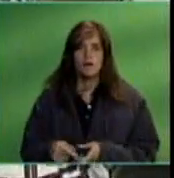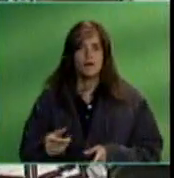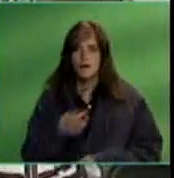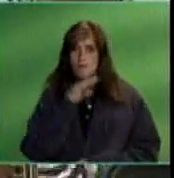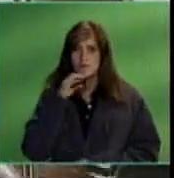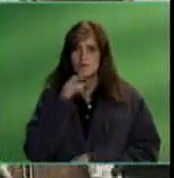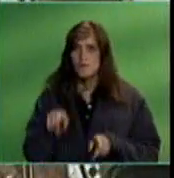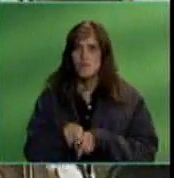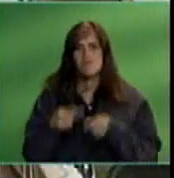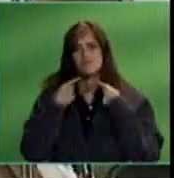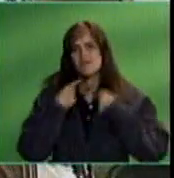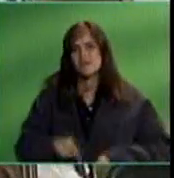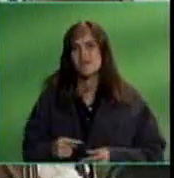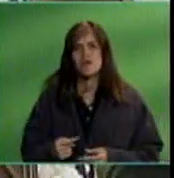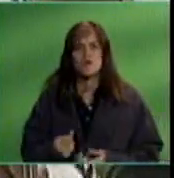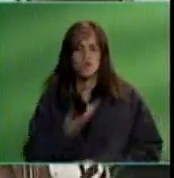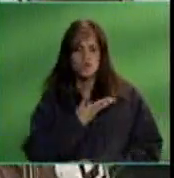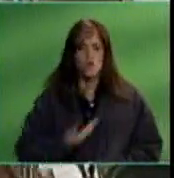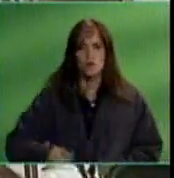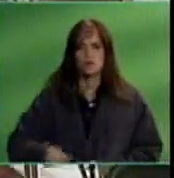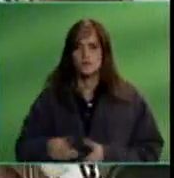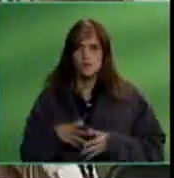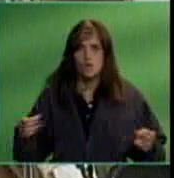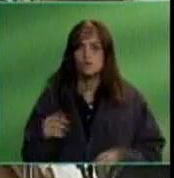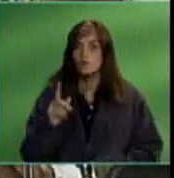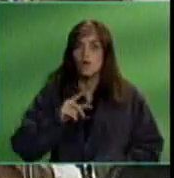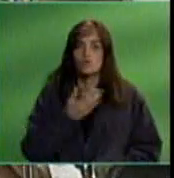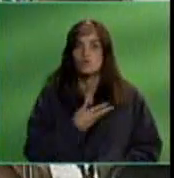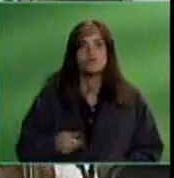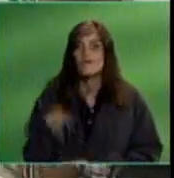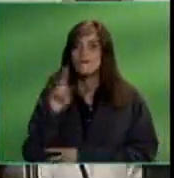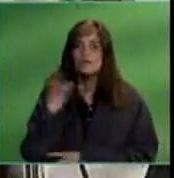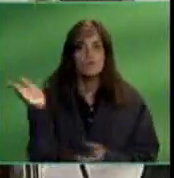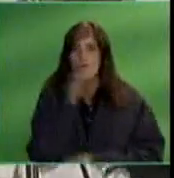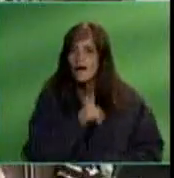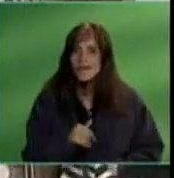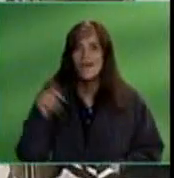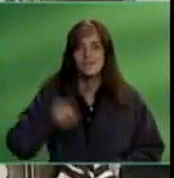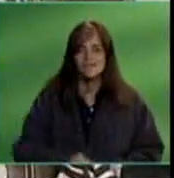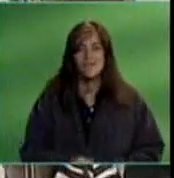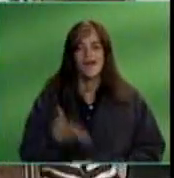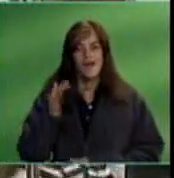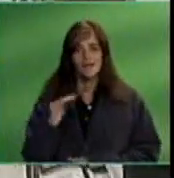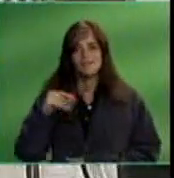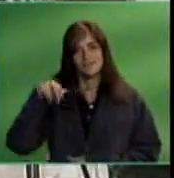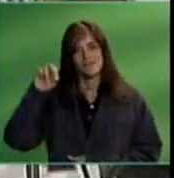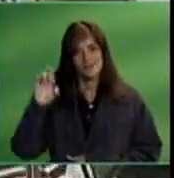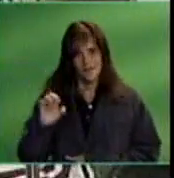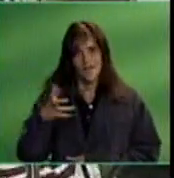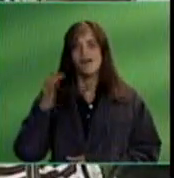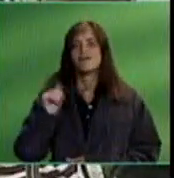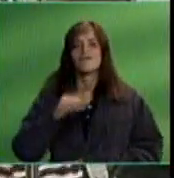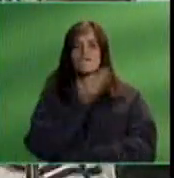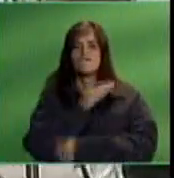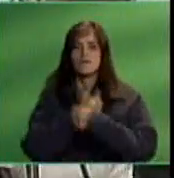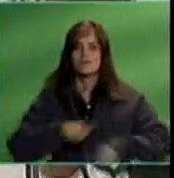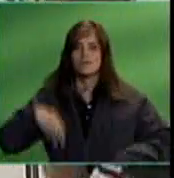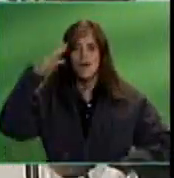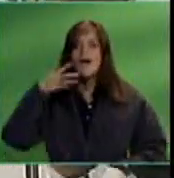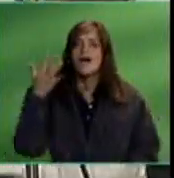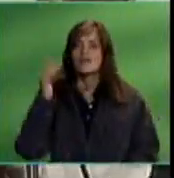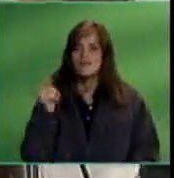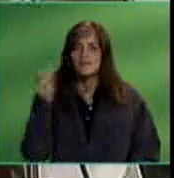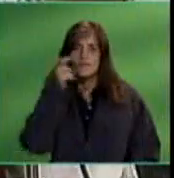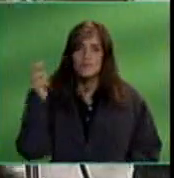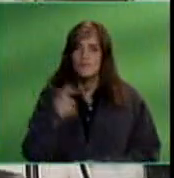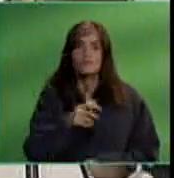señor perdedor como el dueño del balón No usted no es el dueño de Venezuela aquí hay un órgano electoral aquí hay unas fuerzas armadas Aquí hay